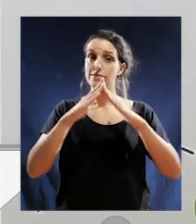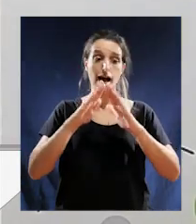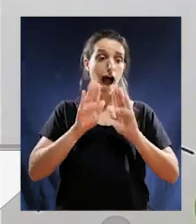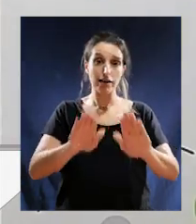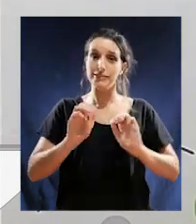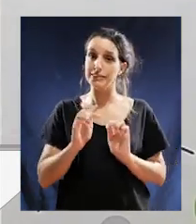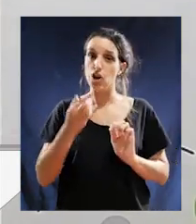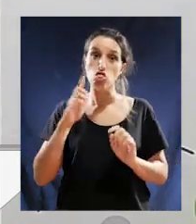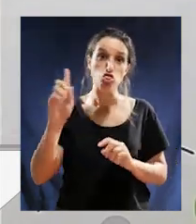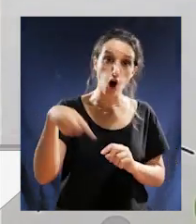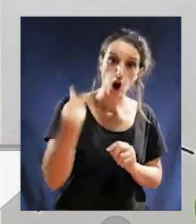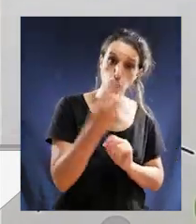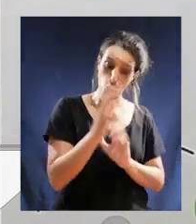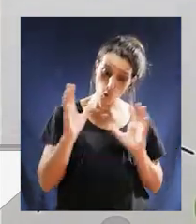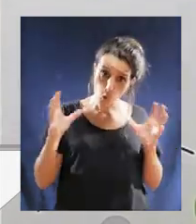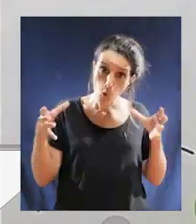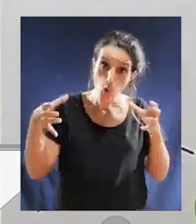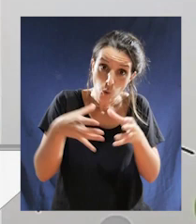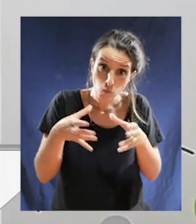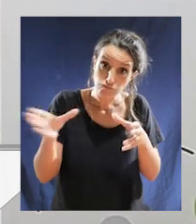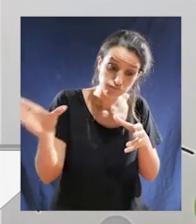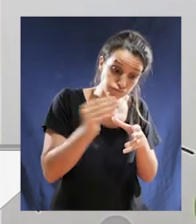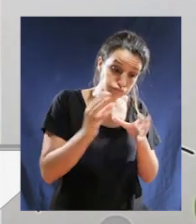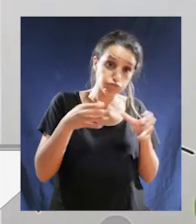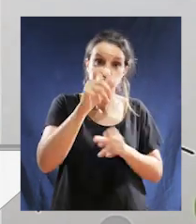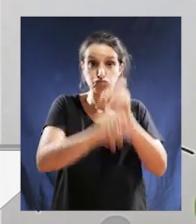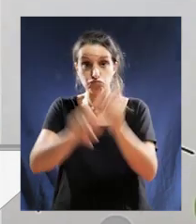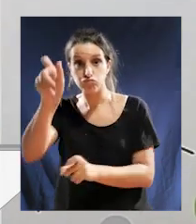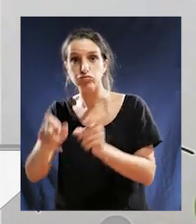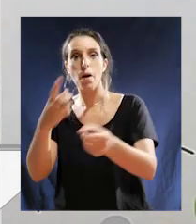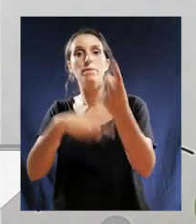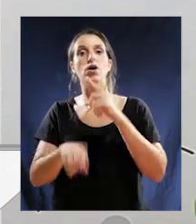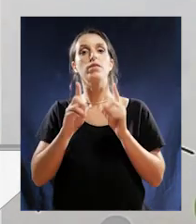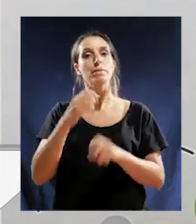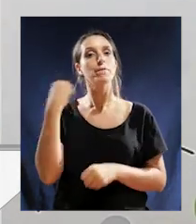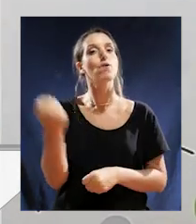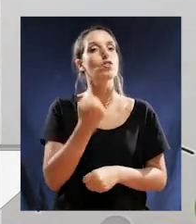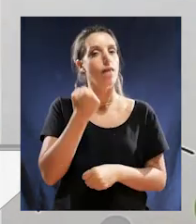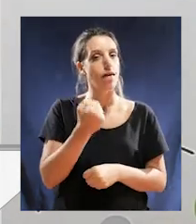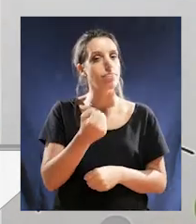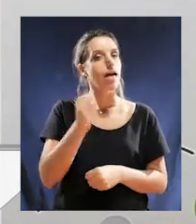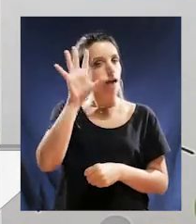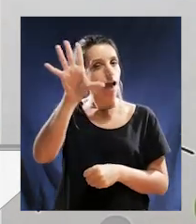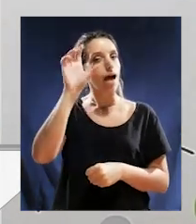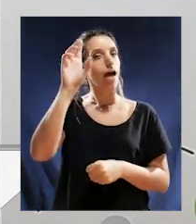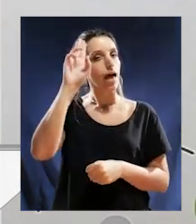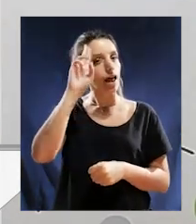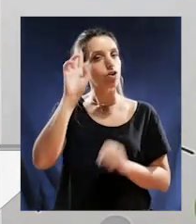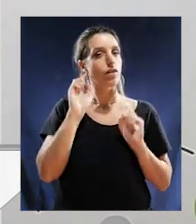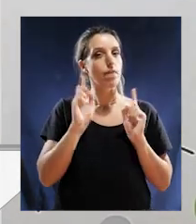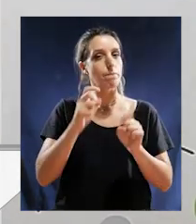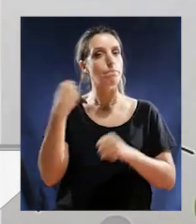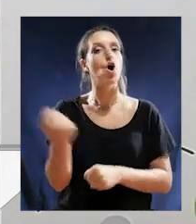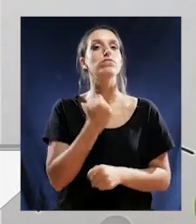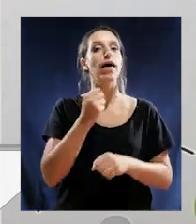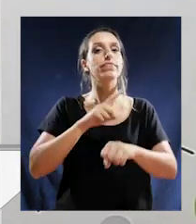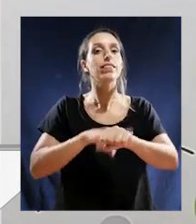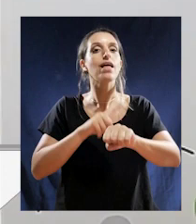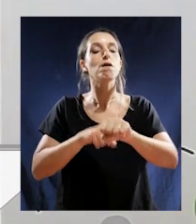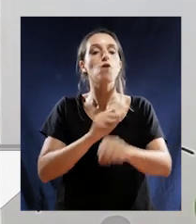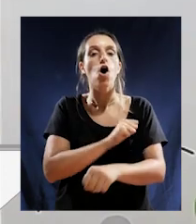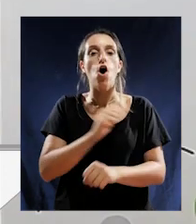tiempo y donde nos parece especialmente importante que en las familias nos recordemos que también es importante este tiempo